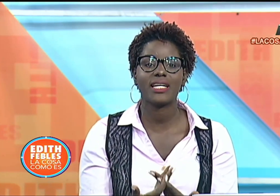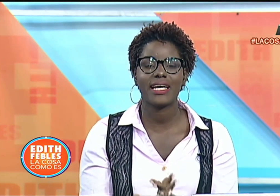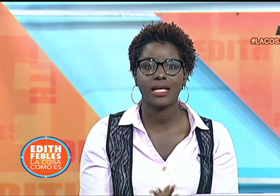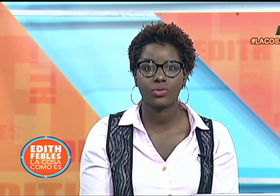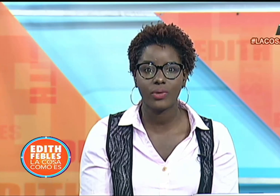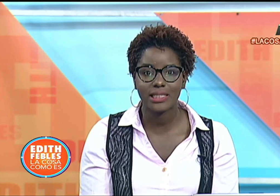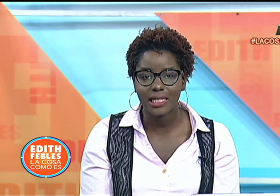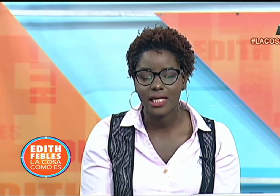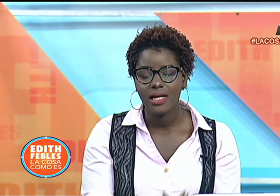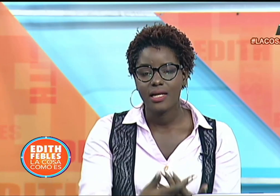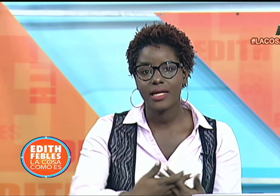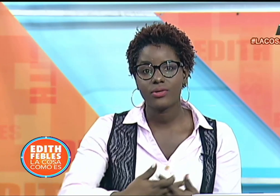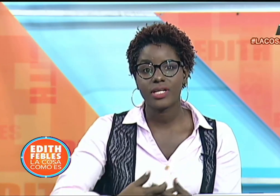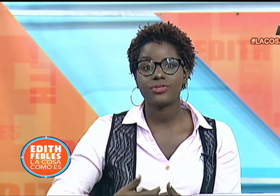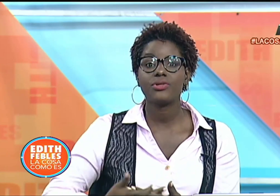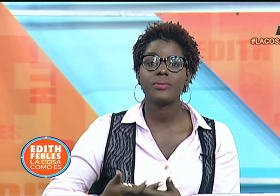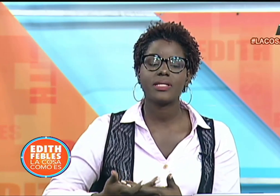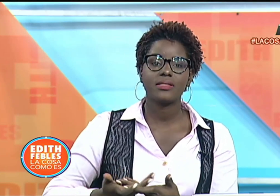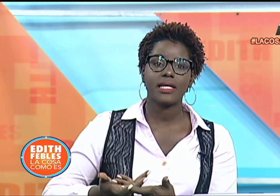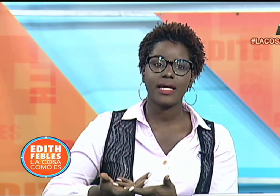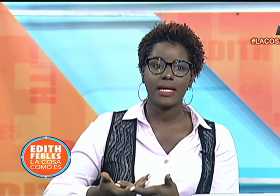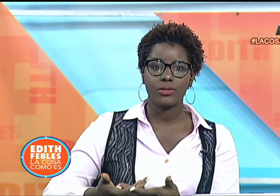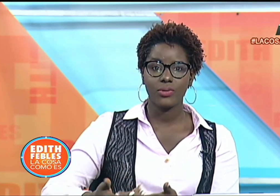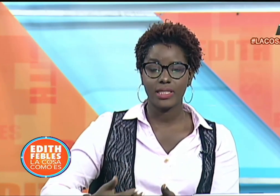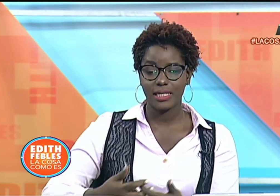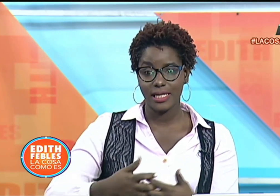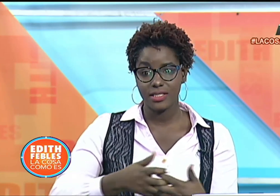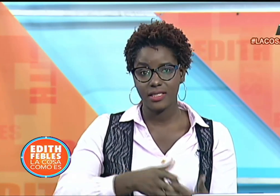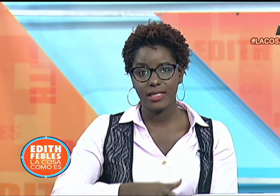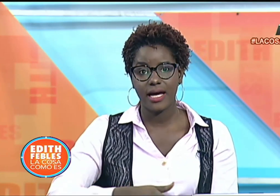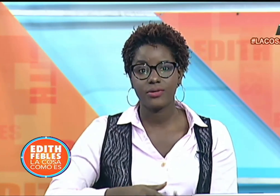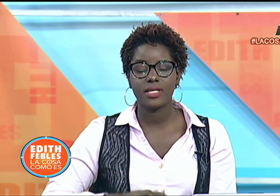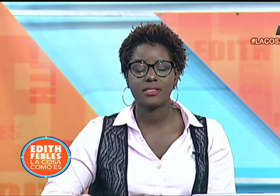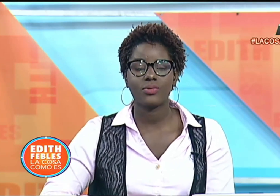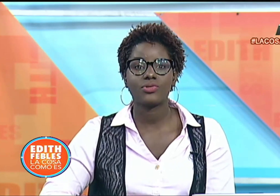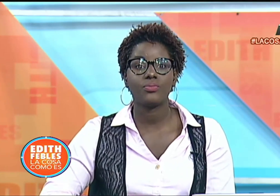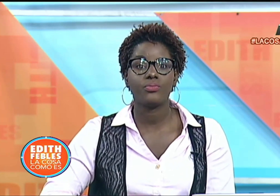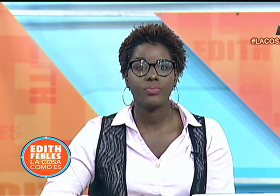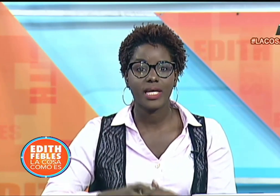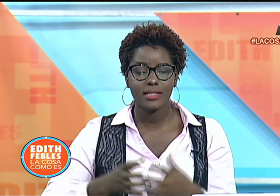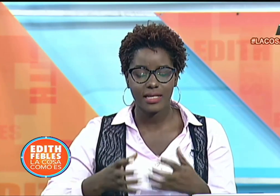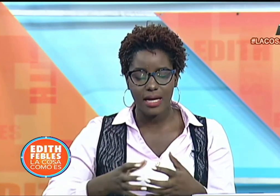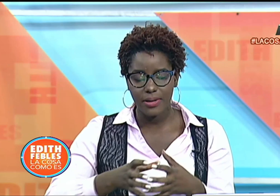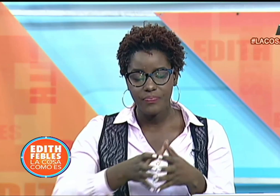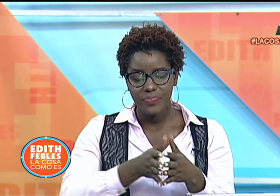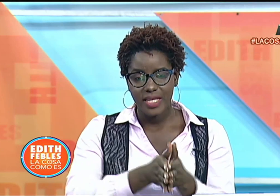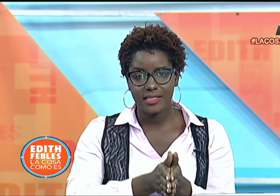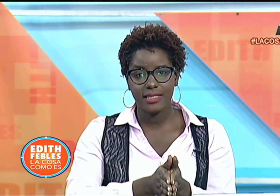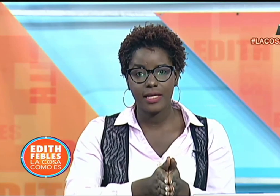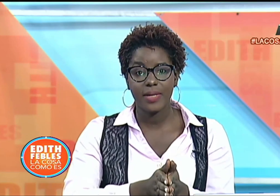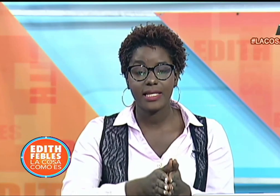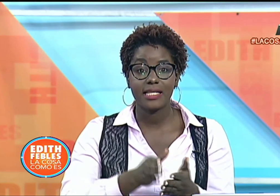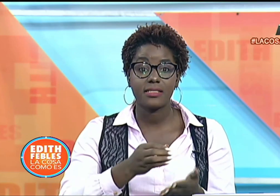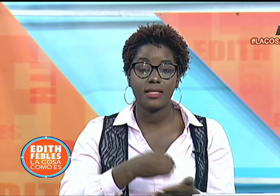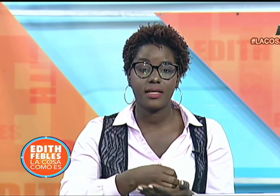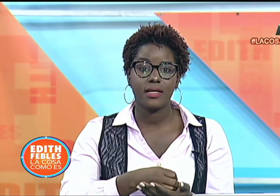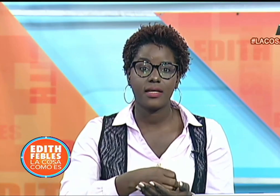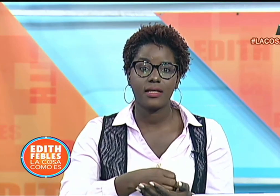educación gratuita, la educación universitaria gratuita. En Chile hay una situación bien grave, que es el tema